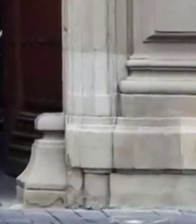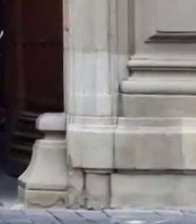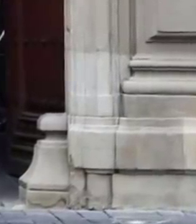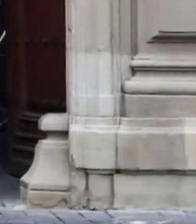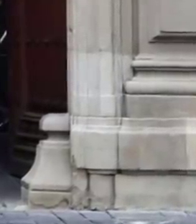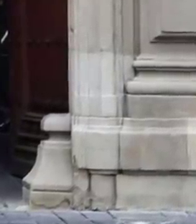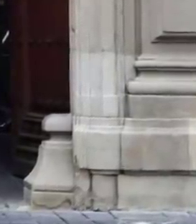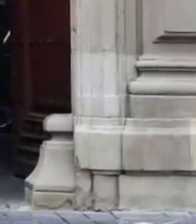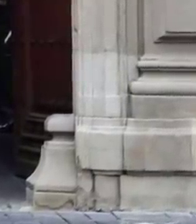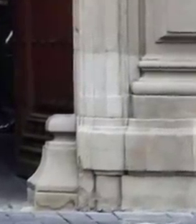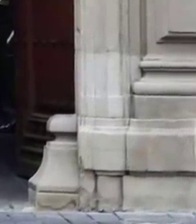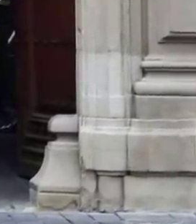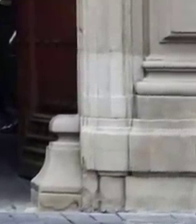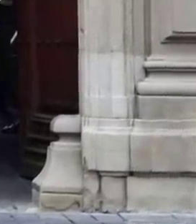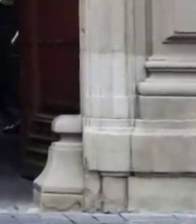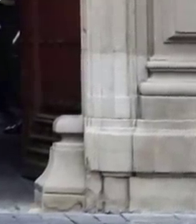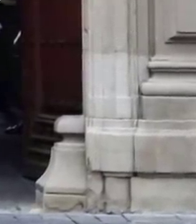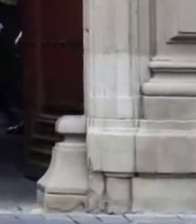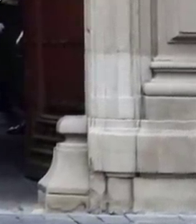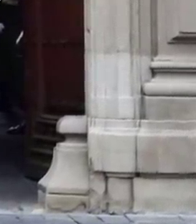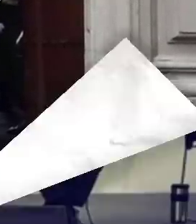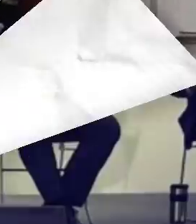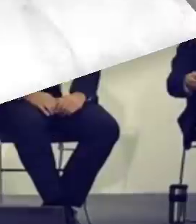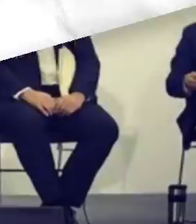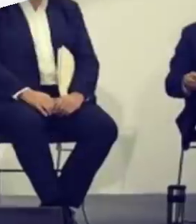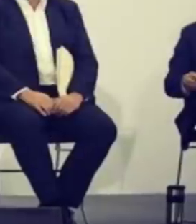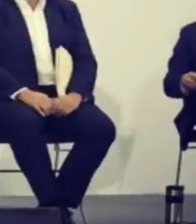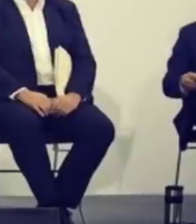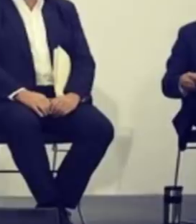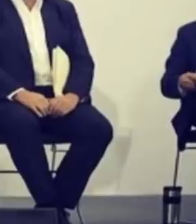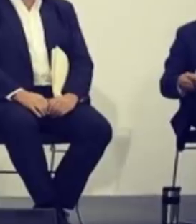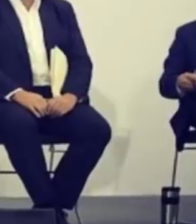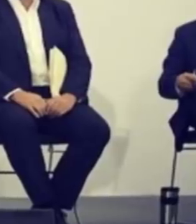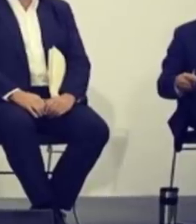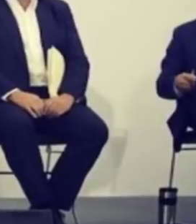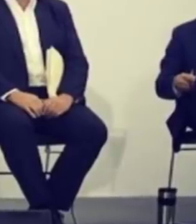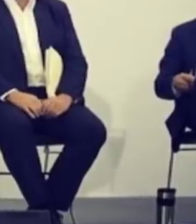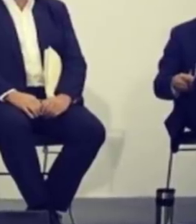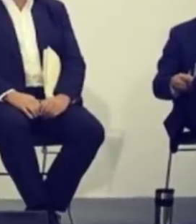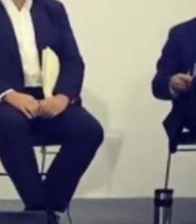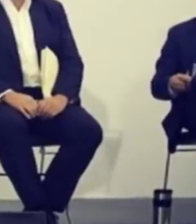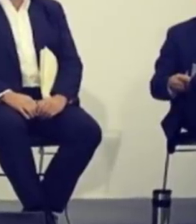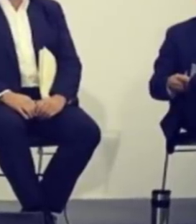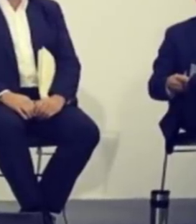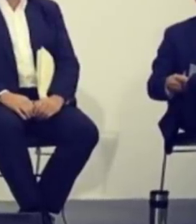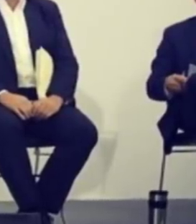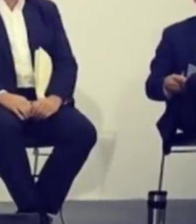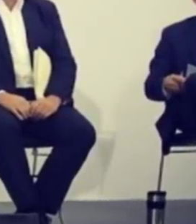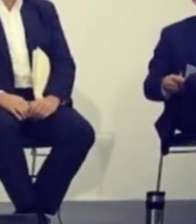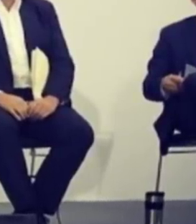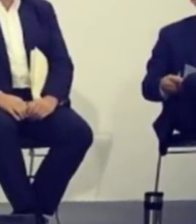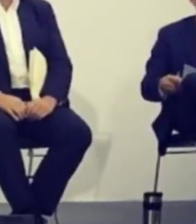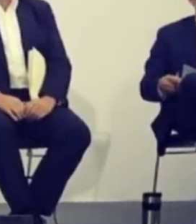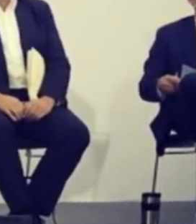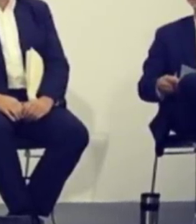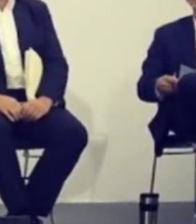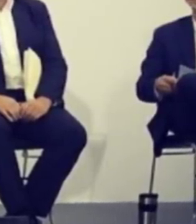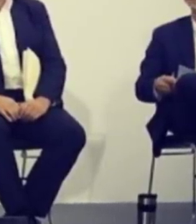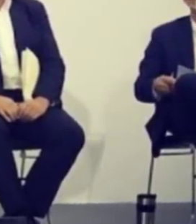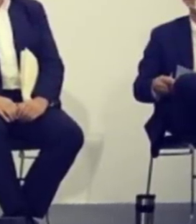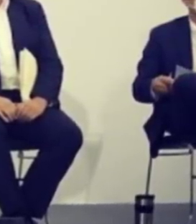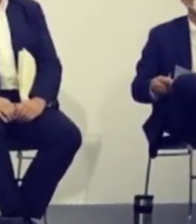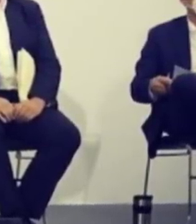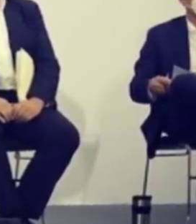Empresarios y los de arriba, ¿no? Que se creen muchas veces dueños de sus países. La gente de España, obviamente,